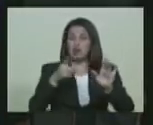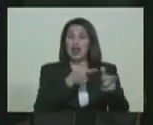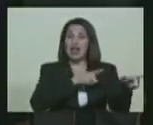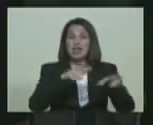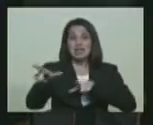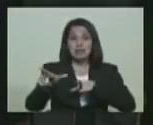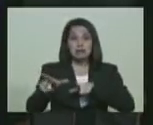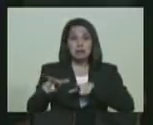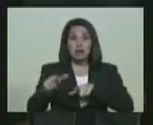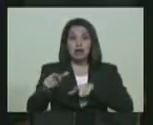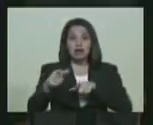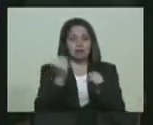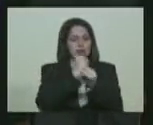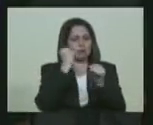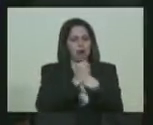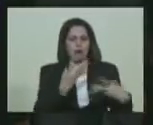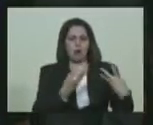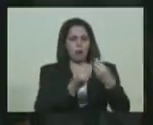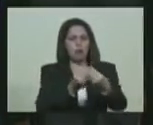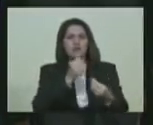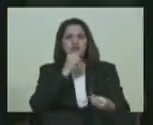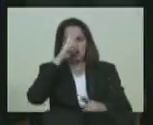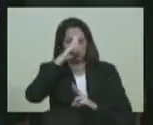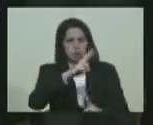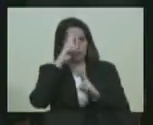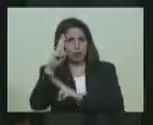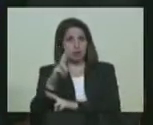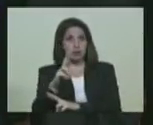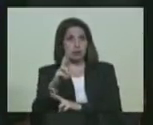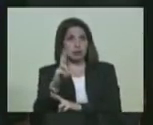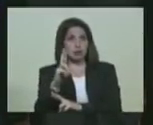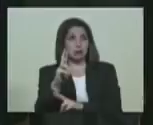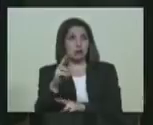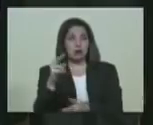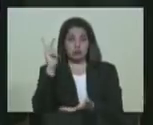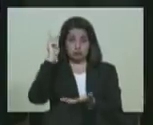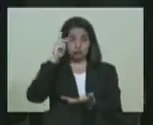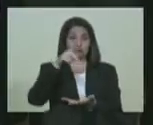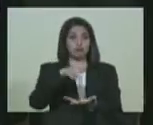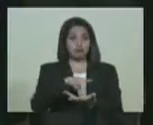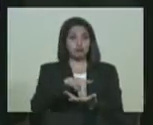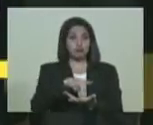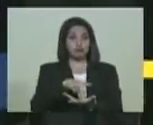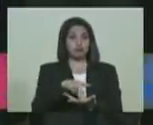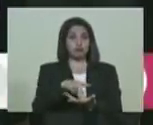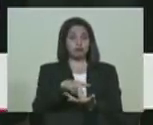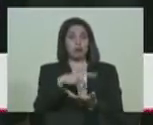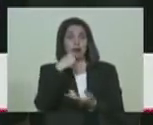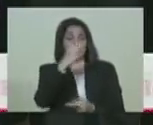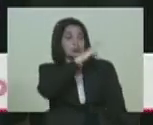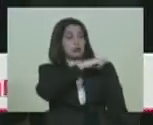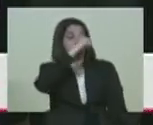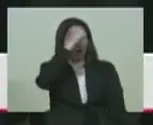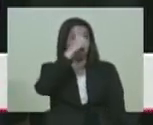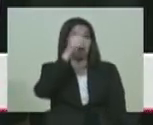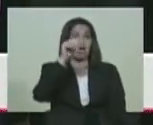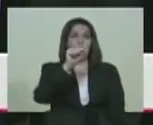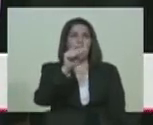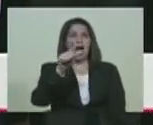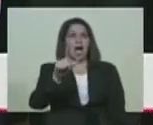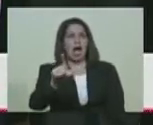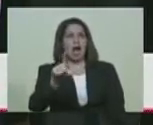quien la respete. Aquí estamos de pie. Aquí estamos de pie, como se lo decía a algunos jefes de Estado del ALBA que me